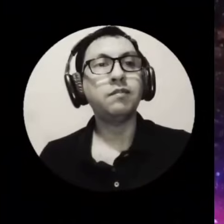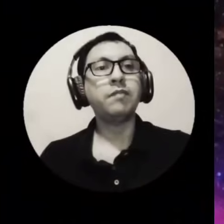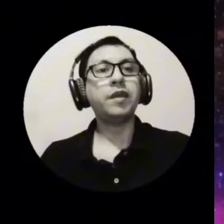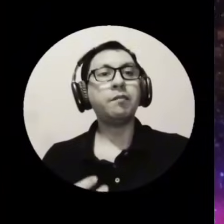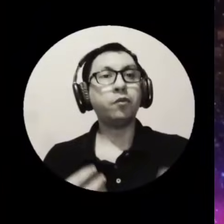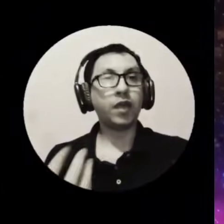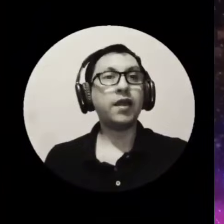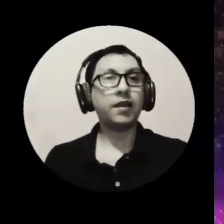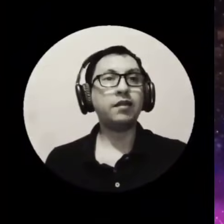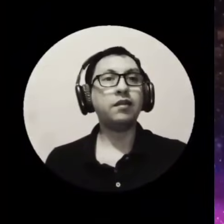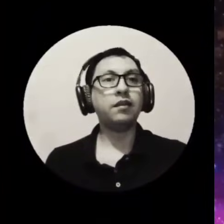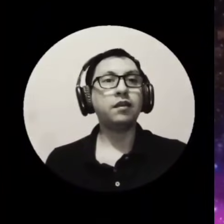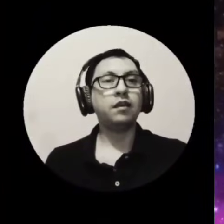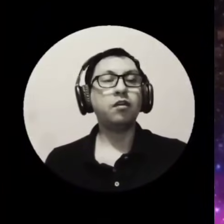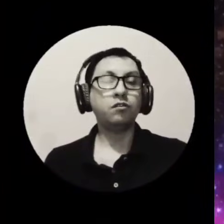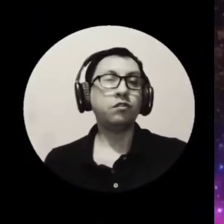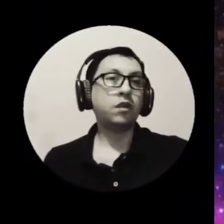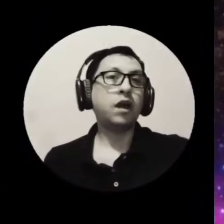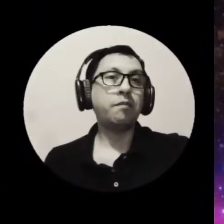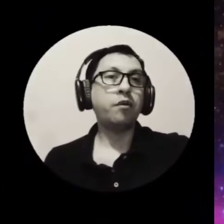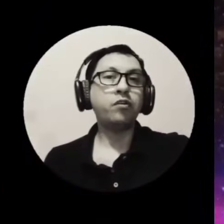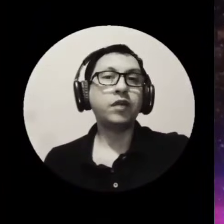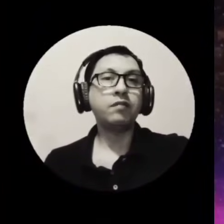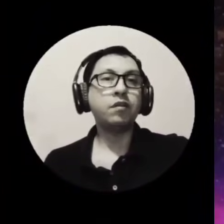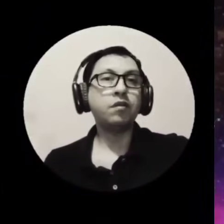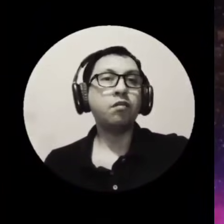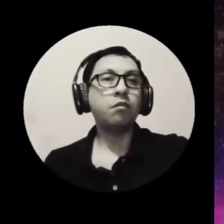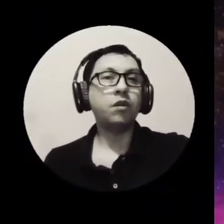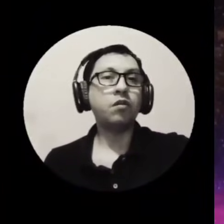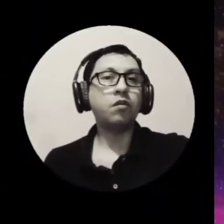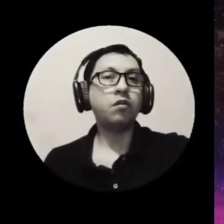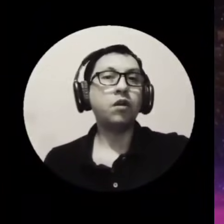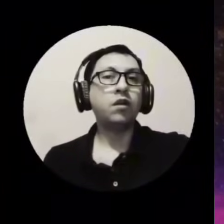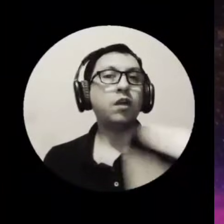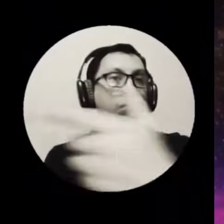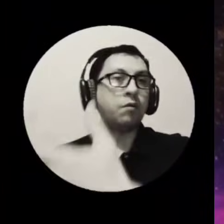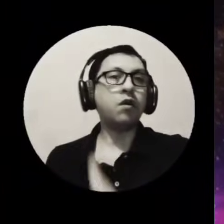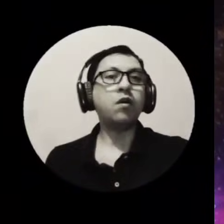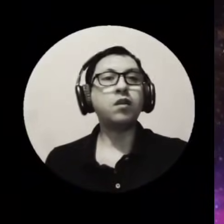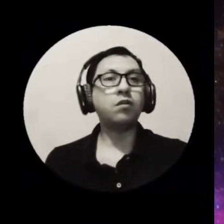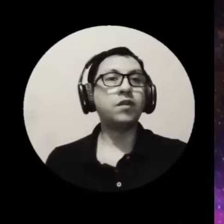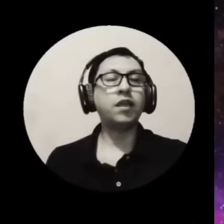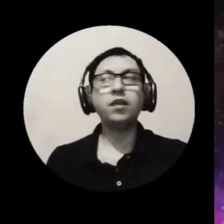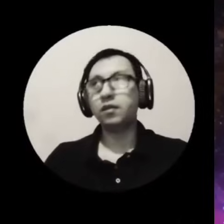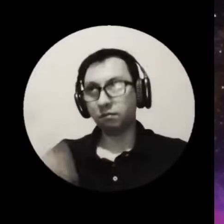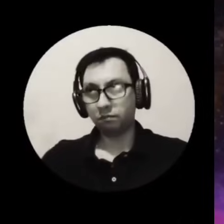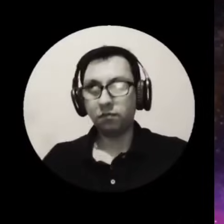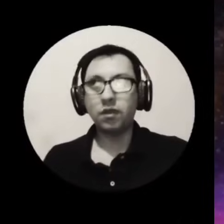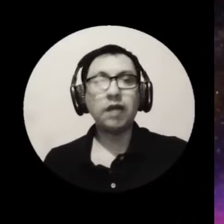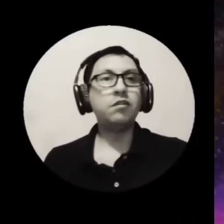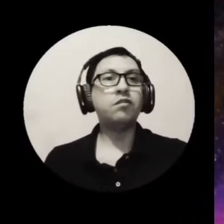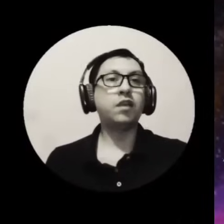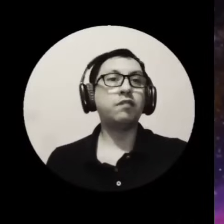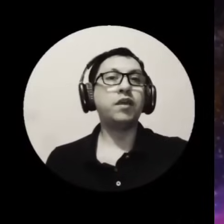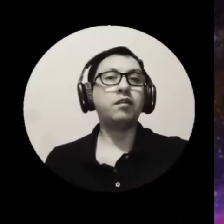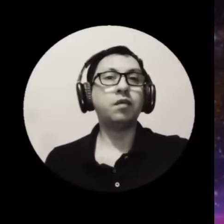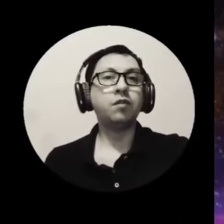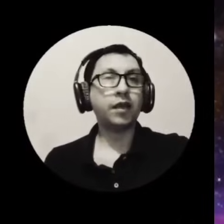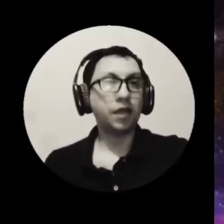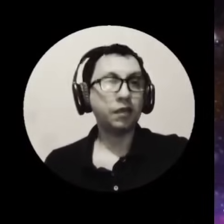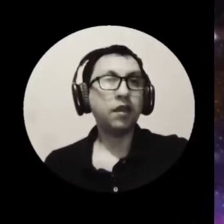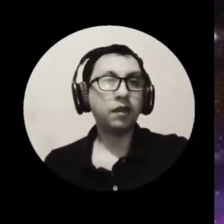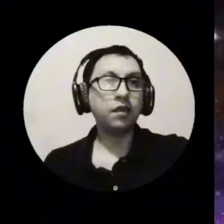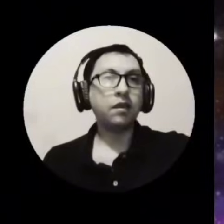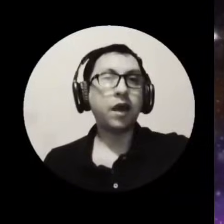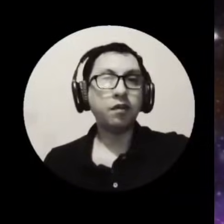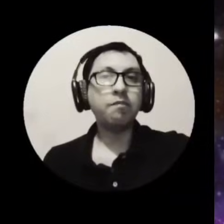es también apoyar a la gente. Los apoyos han sido, como dijo el colaborador de Ruiz Gili, han sido significativos. La